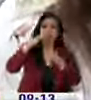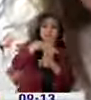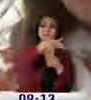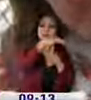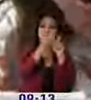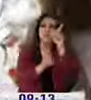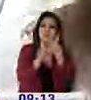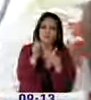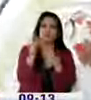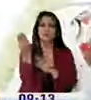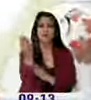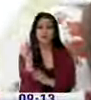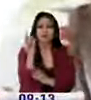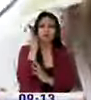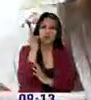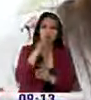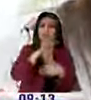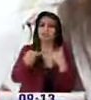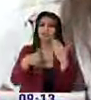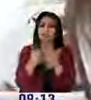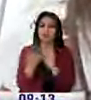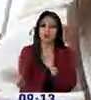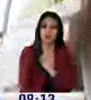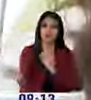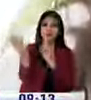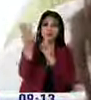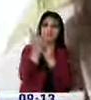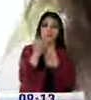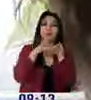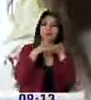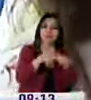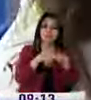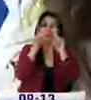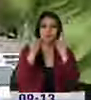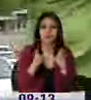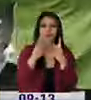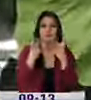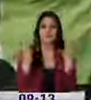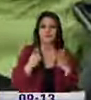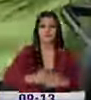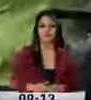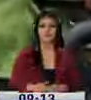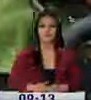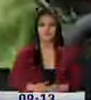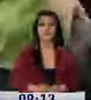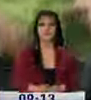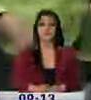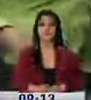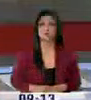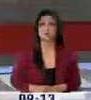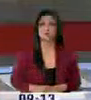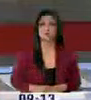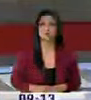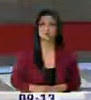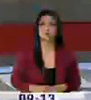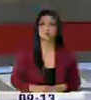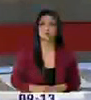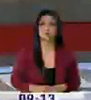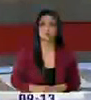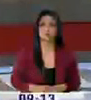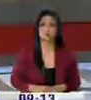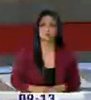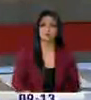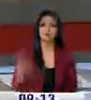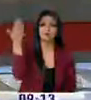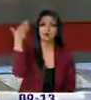parques, ver cómo jóvenes, mujeres, adultos mayores respaldan la consulta popular. Informó Julio César Saona.